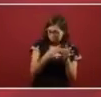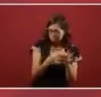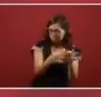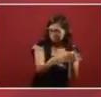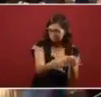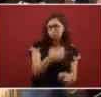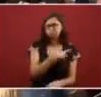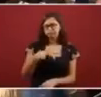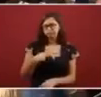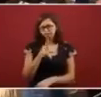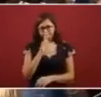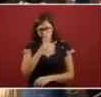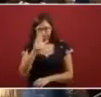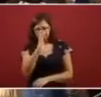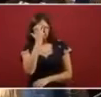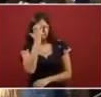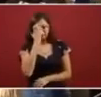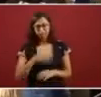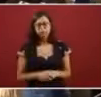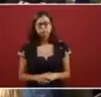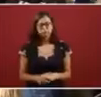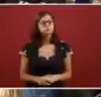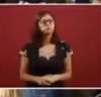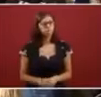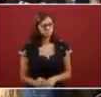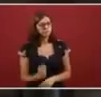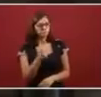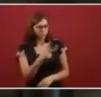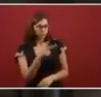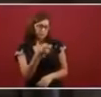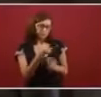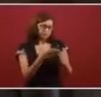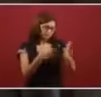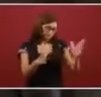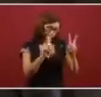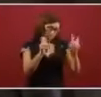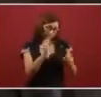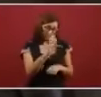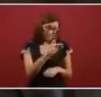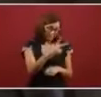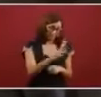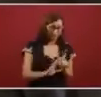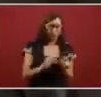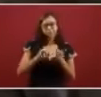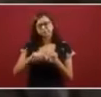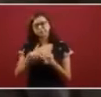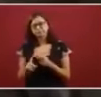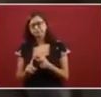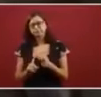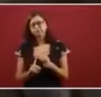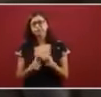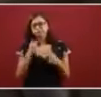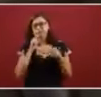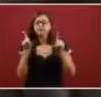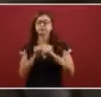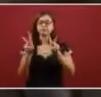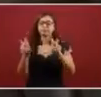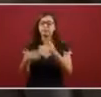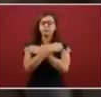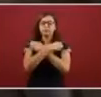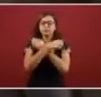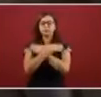estudios. Ok, presidente, pues quedamos entonces con esa línea abierta con la SEP. La otra pregunta tiene que ver también con la educación.